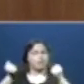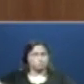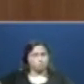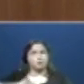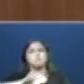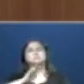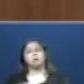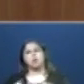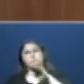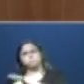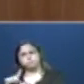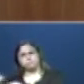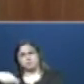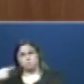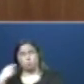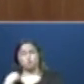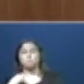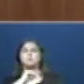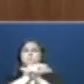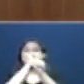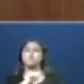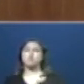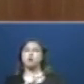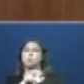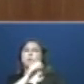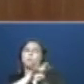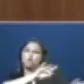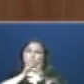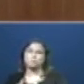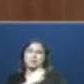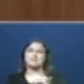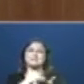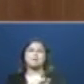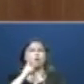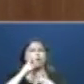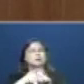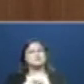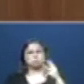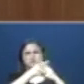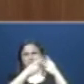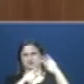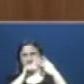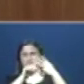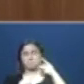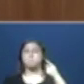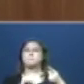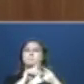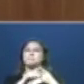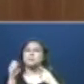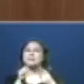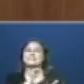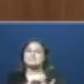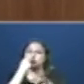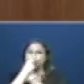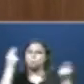desarrollo ese nuevo modelo de ordenación de Castilla y león persigue una triple finalidad primera la de mejorar los servicios